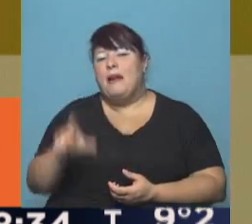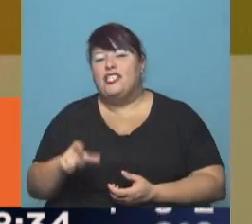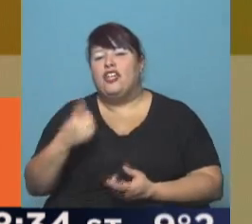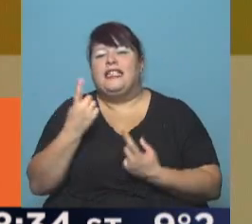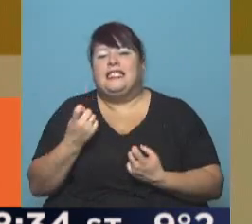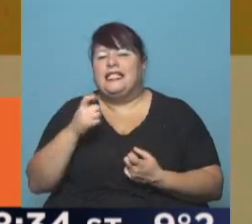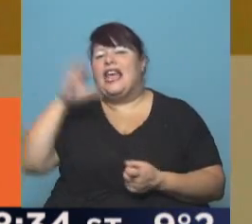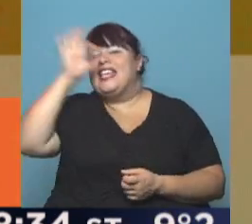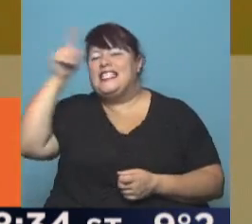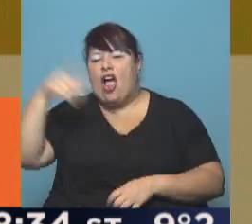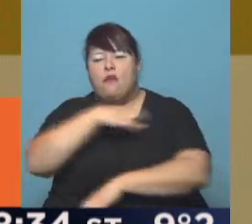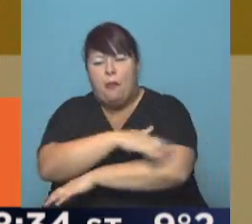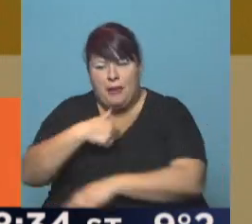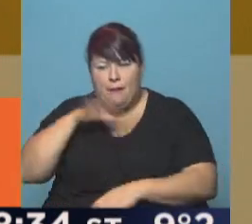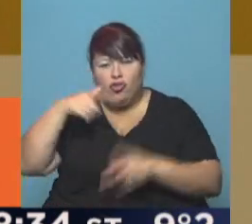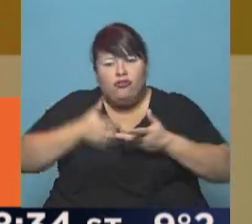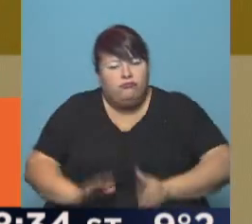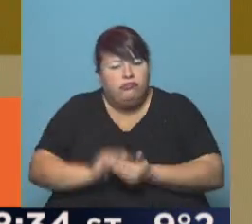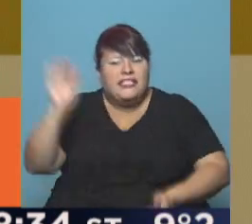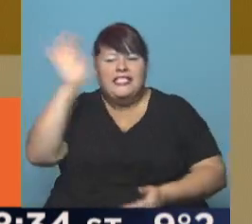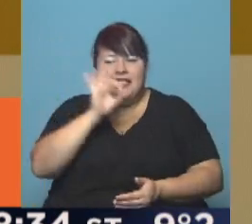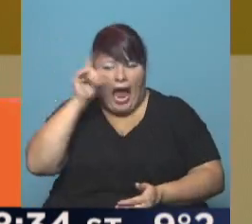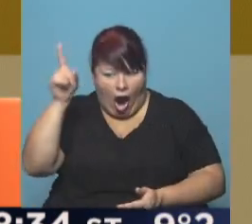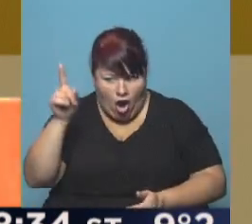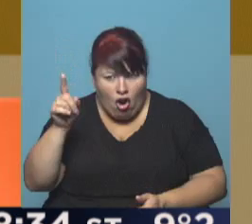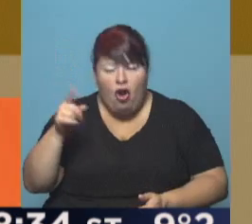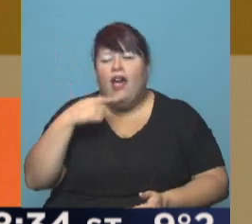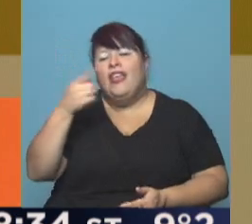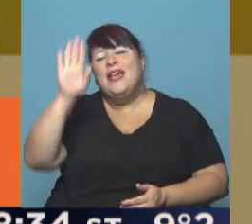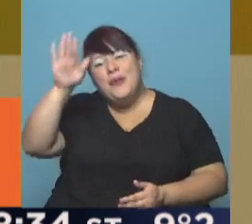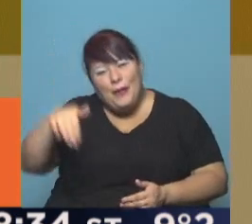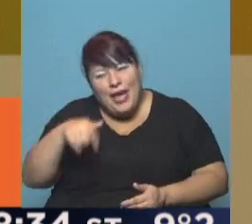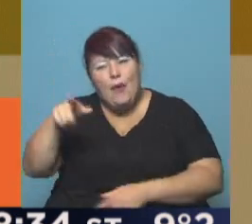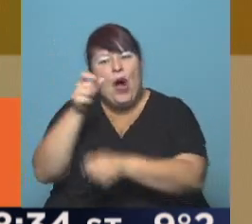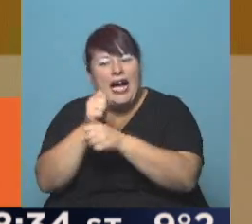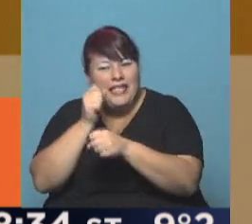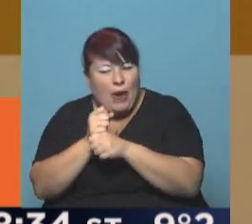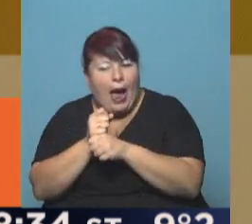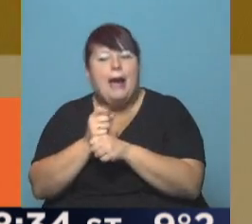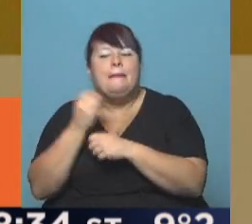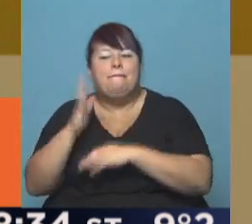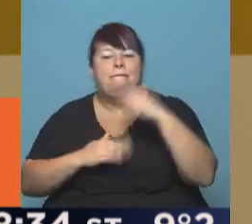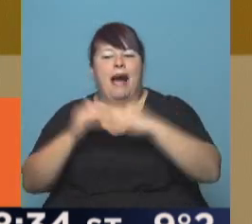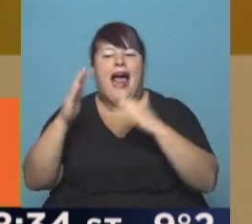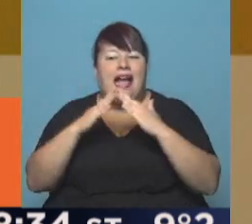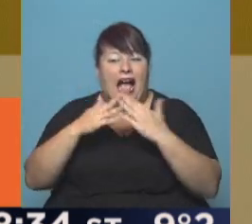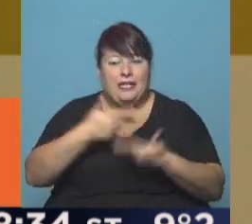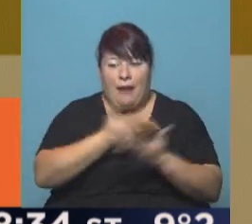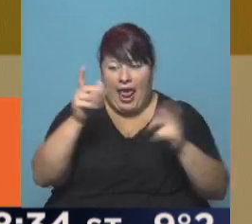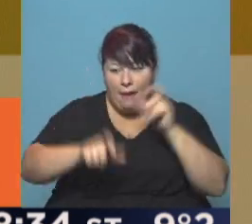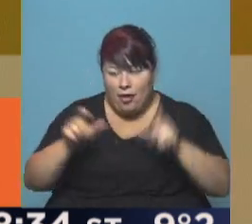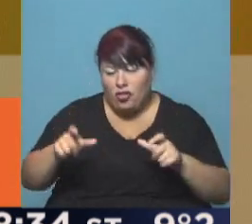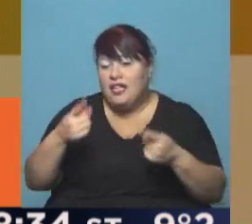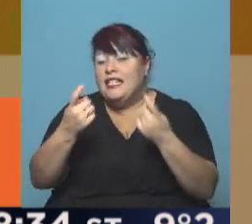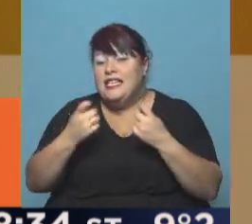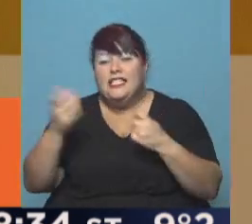de la provincia del Chaco, mi provincia, yo nací y me crié en el Chaco, y decirle, vení, vas a trabajar para construir viviendas sociales, es decir, la